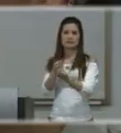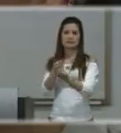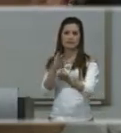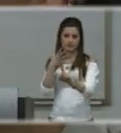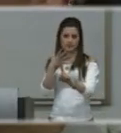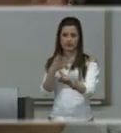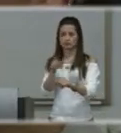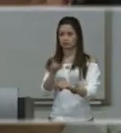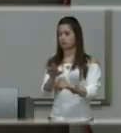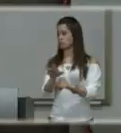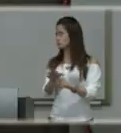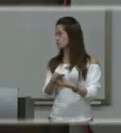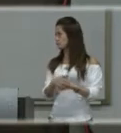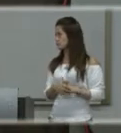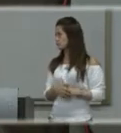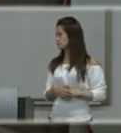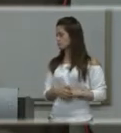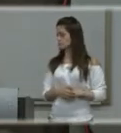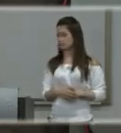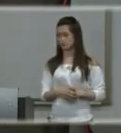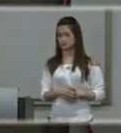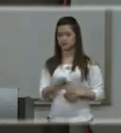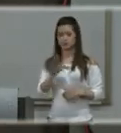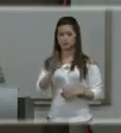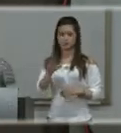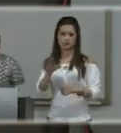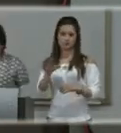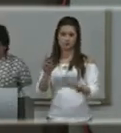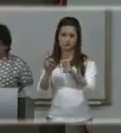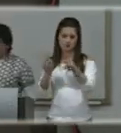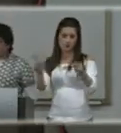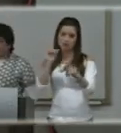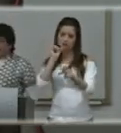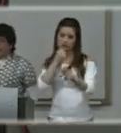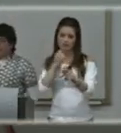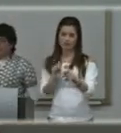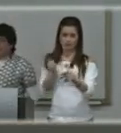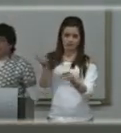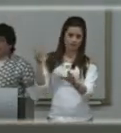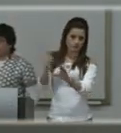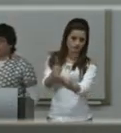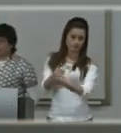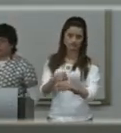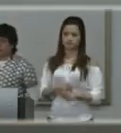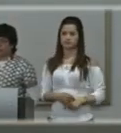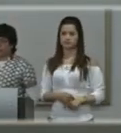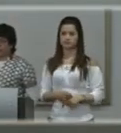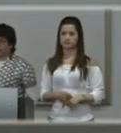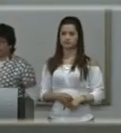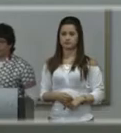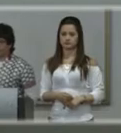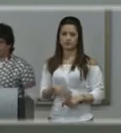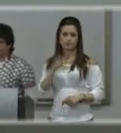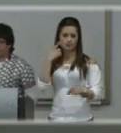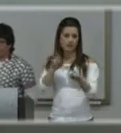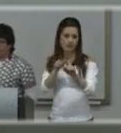sobre los índices de violencia sexual en un país en el que la violencia sexual se utiliza como arma de